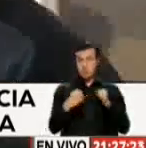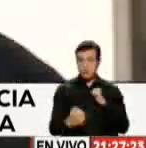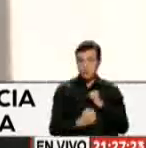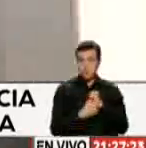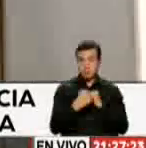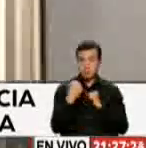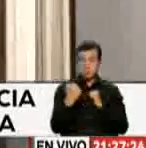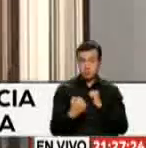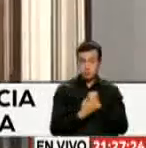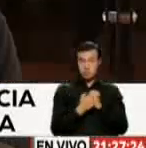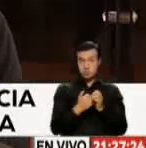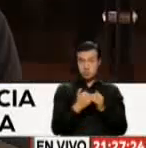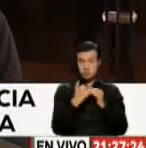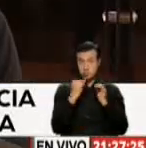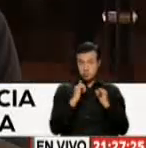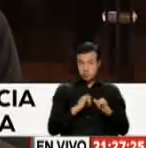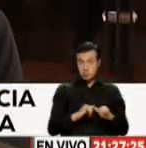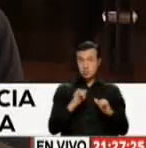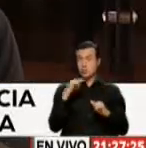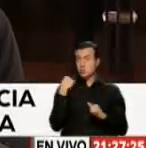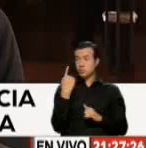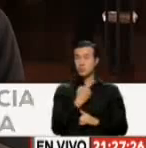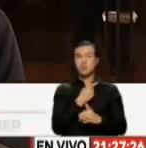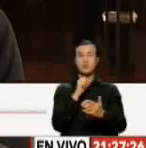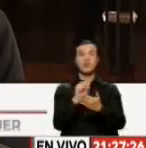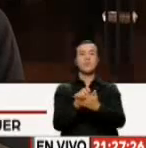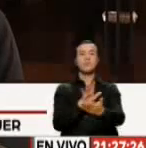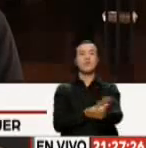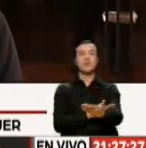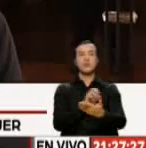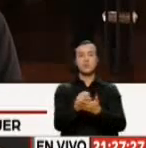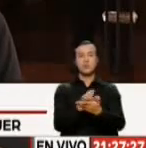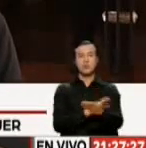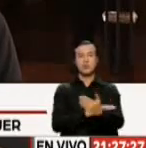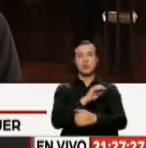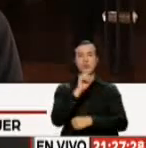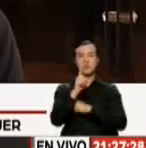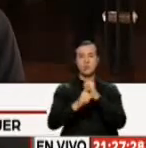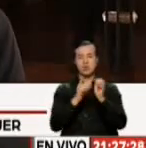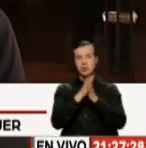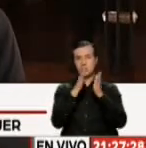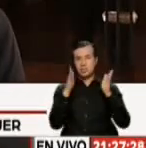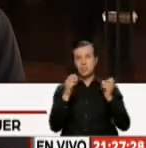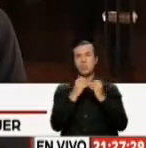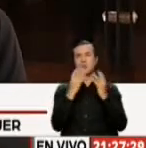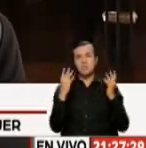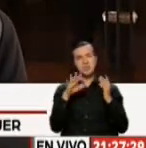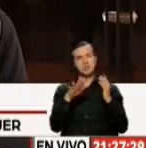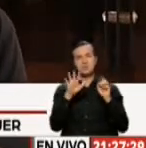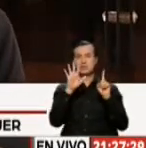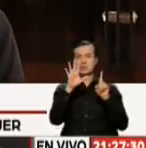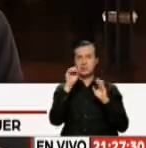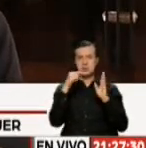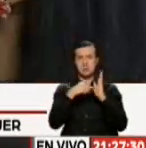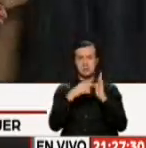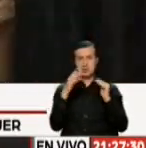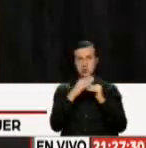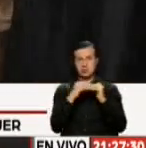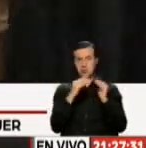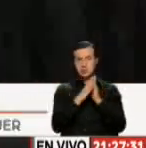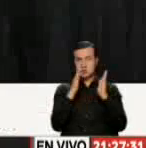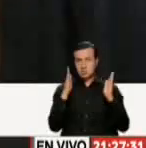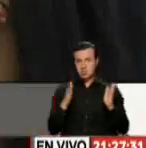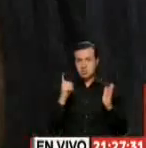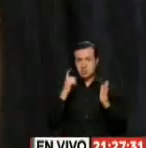con los recursos para operar. Nosotros tenemos un proyecto por el año de aproximadamente de cerca de $60.000. Pero